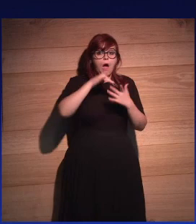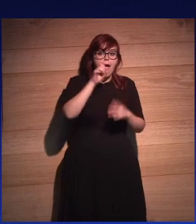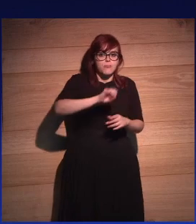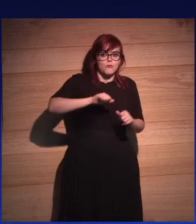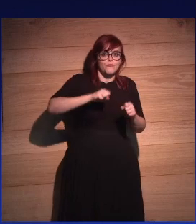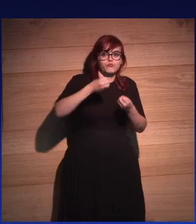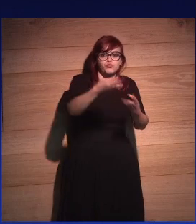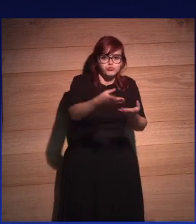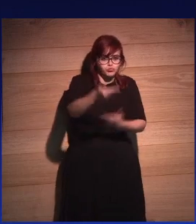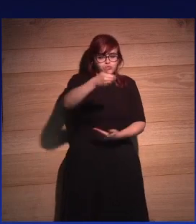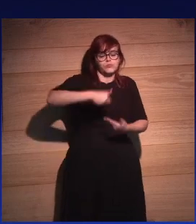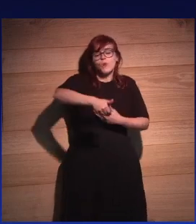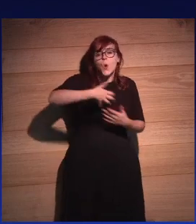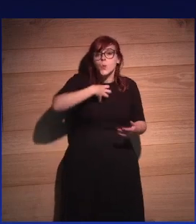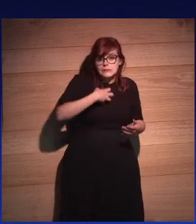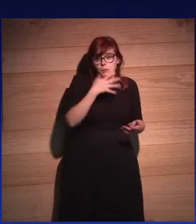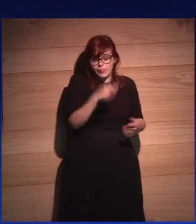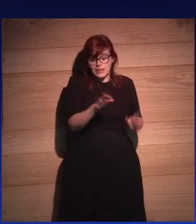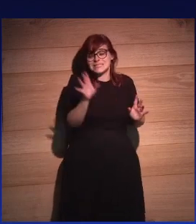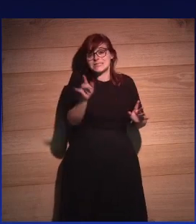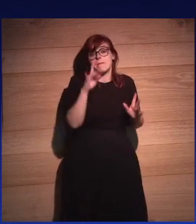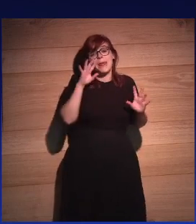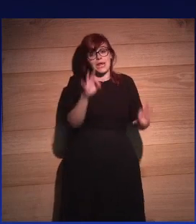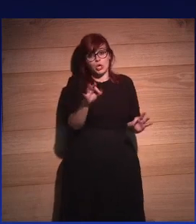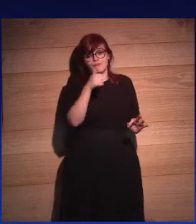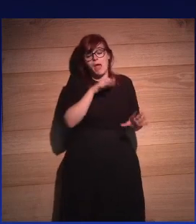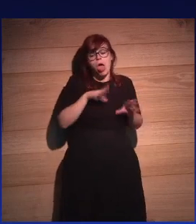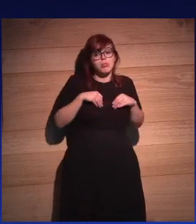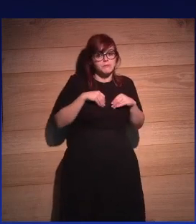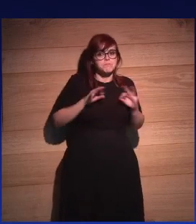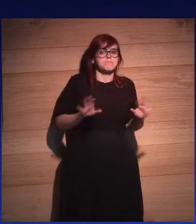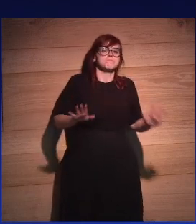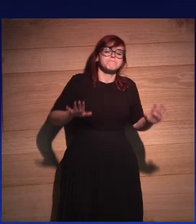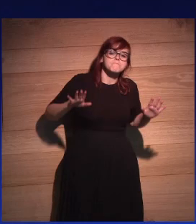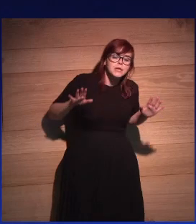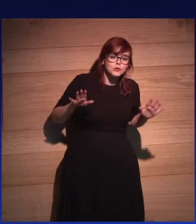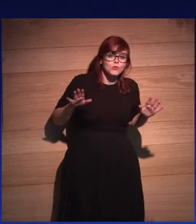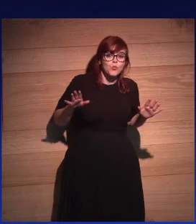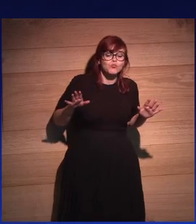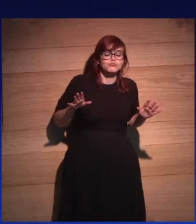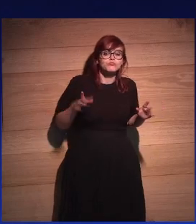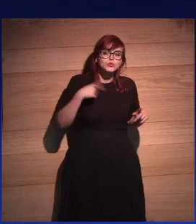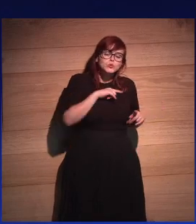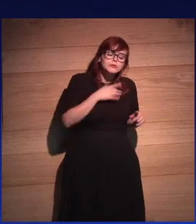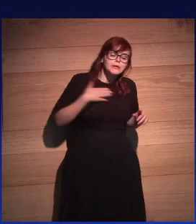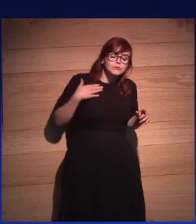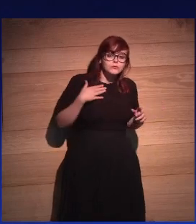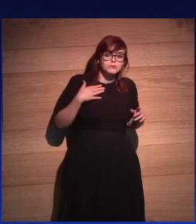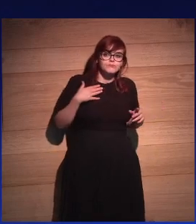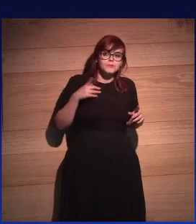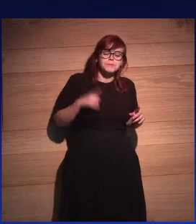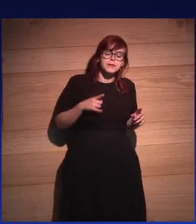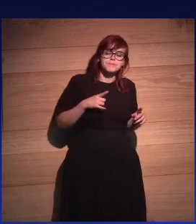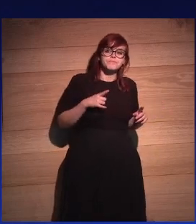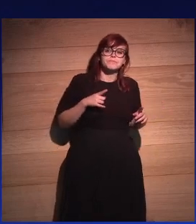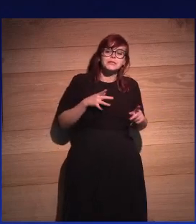años que me va a llevar, etcétera. Puede ocurrir. Es uno de los peligros que tiene este ejercicio, ¿no? El otro es que para mí es peor,